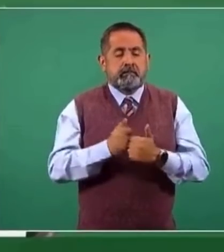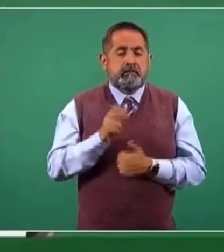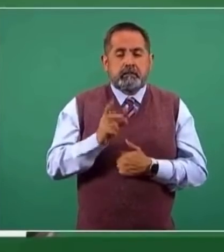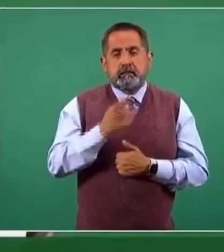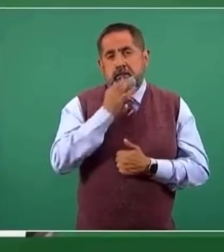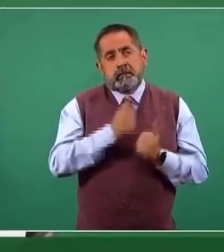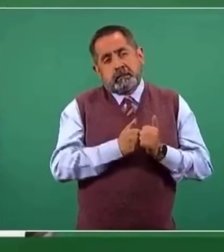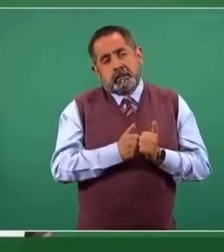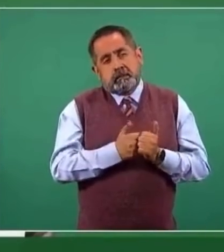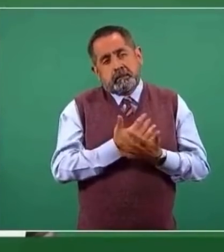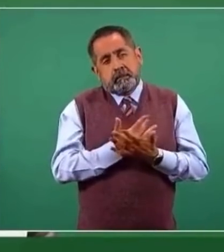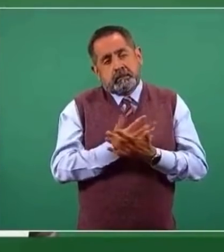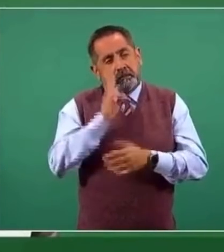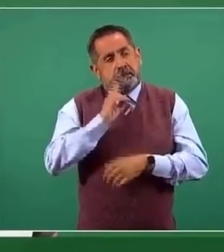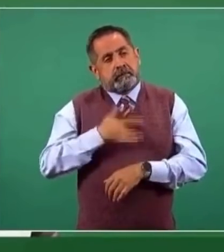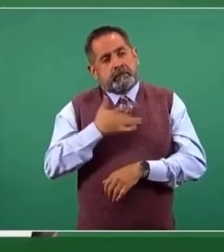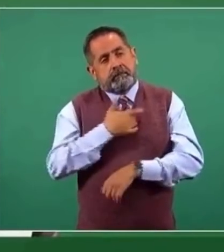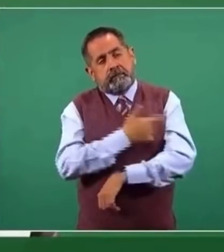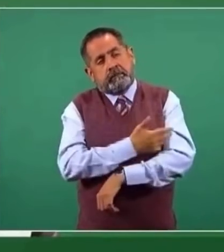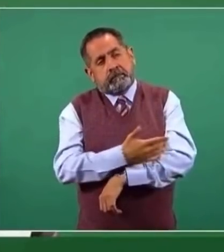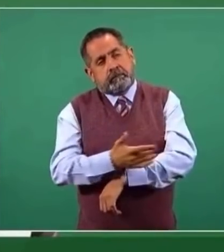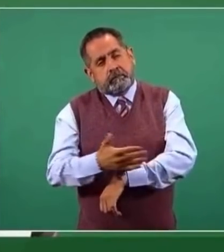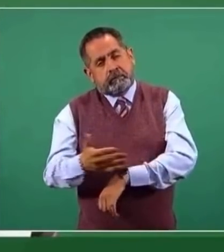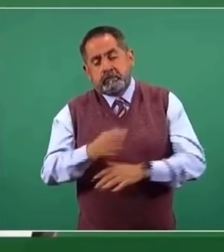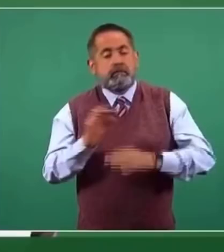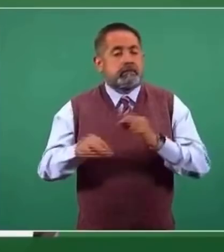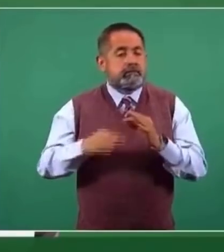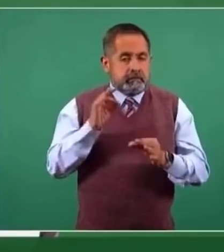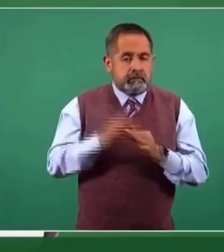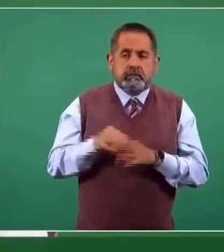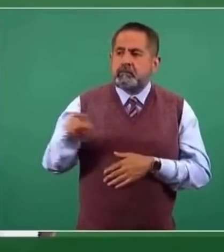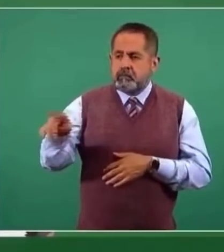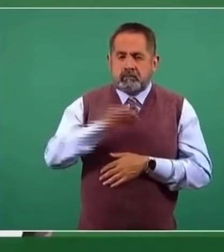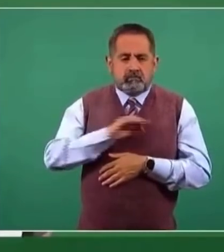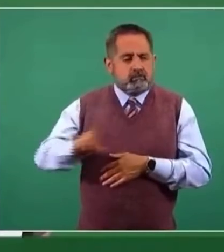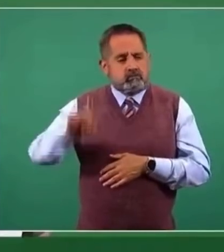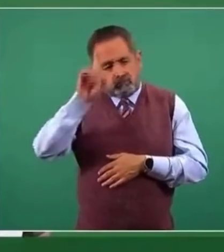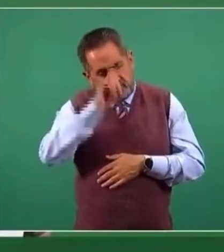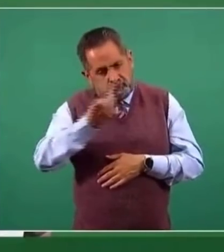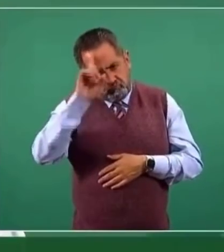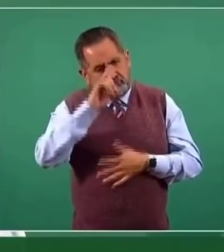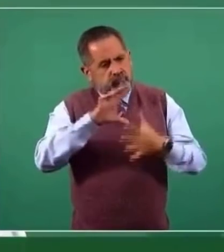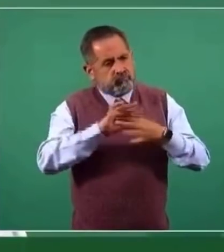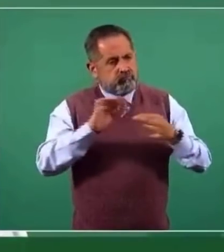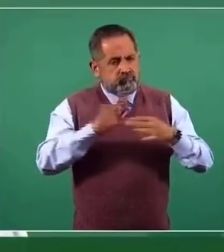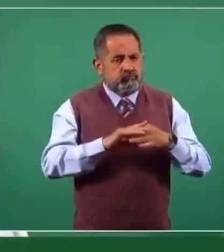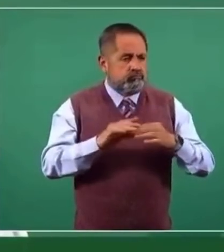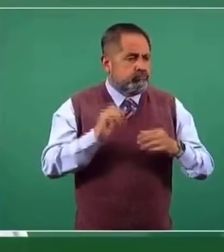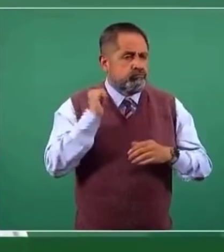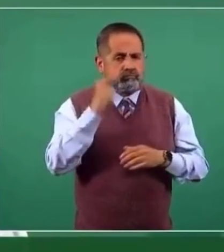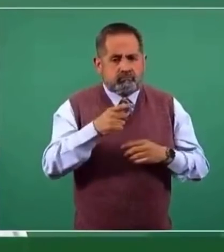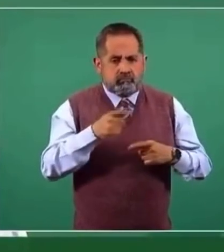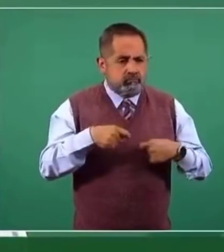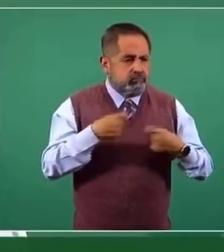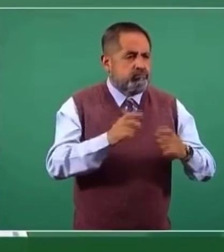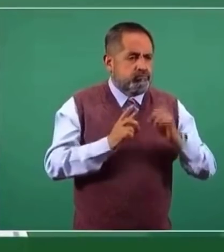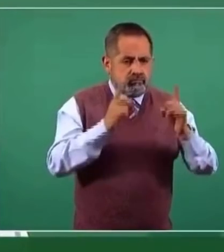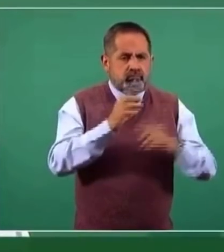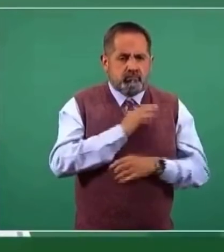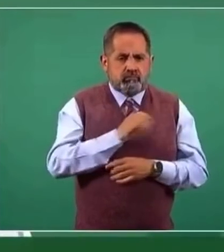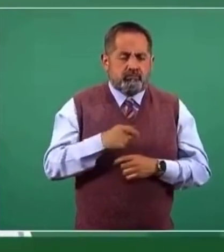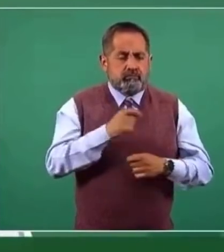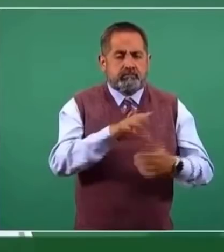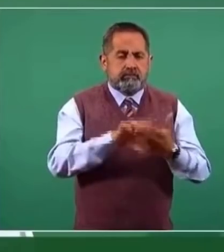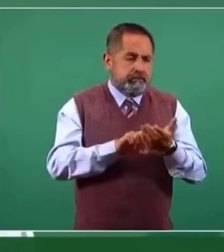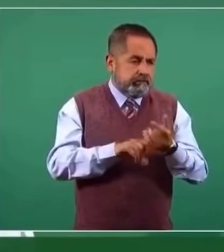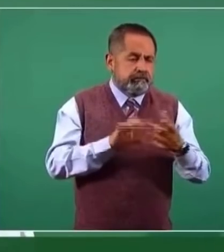de la misma, y por lo tanto ellos también pueden contribuir a despejar cualquier duda que en su momento pudieran tener. Entonces